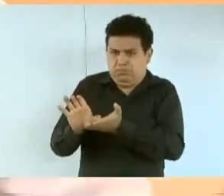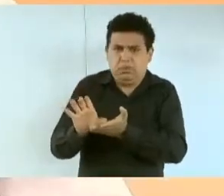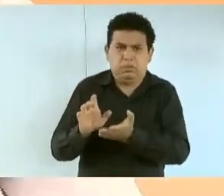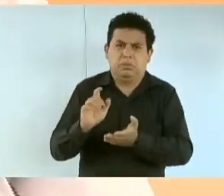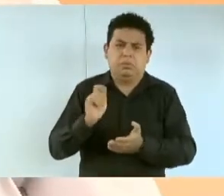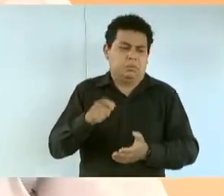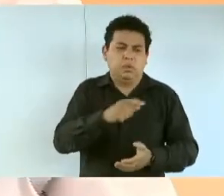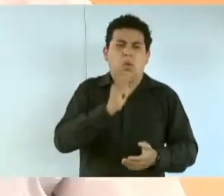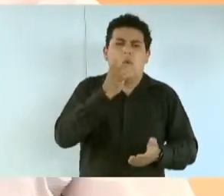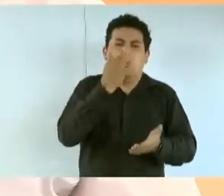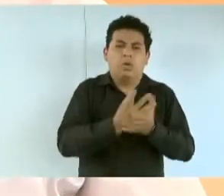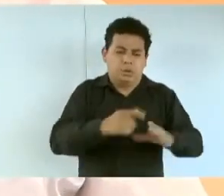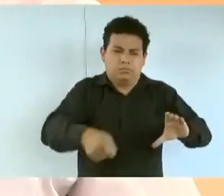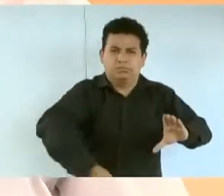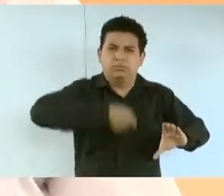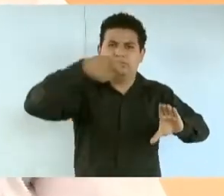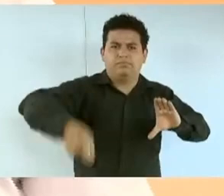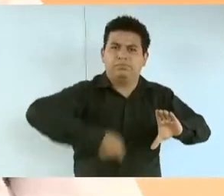la revolvedora.